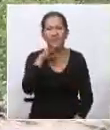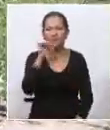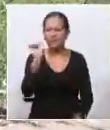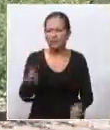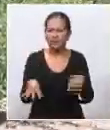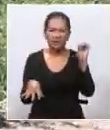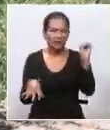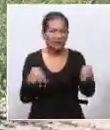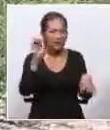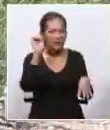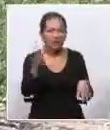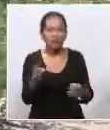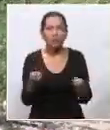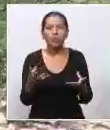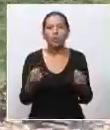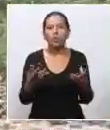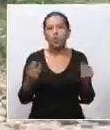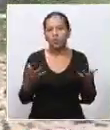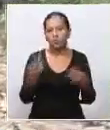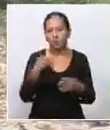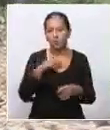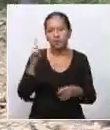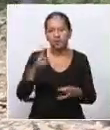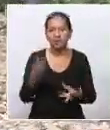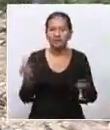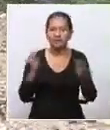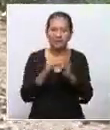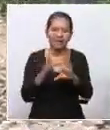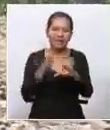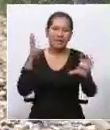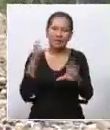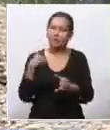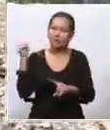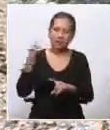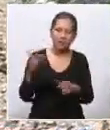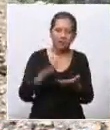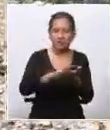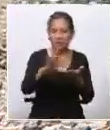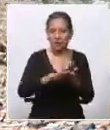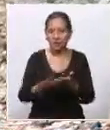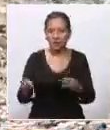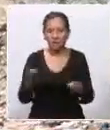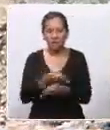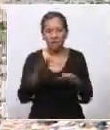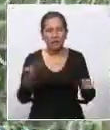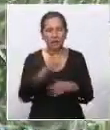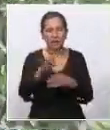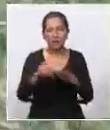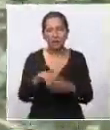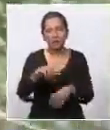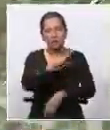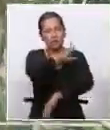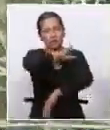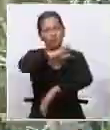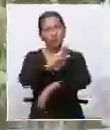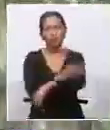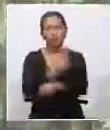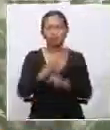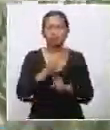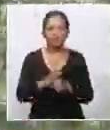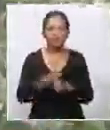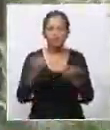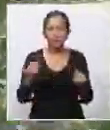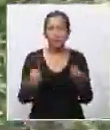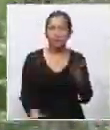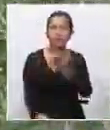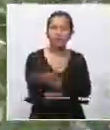sale. Necesitamos buena cantidad de volquetas, materiales, y es arduo el trabajo. La mañana de este sábado